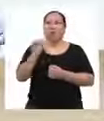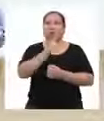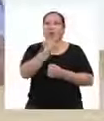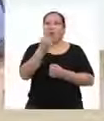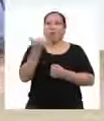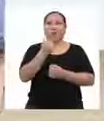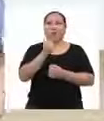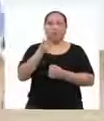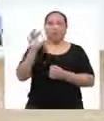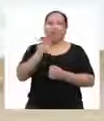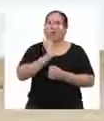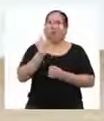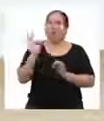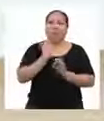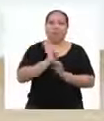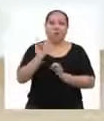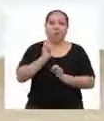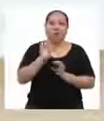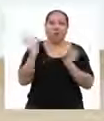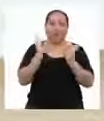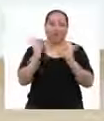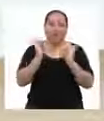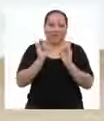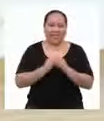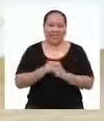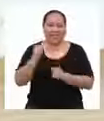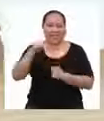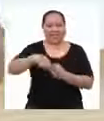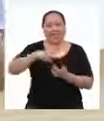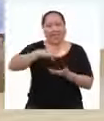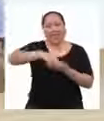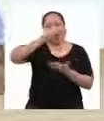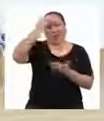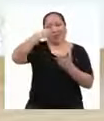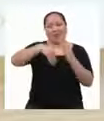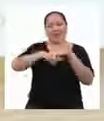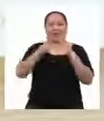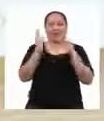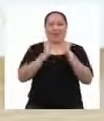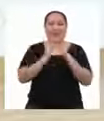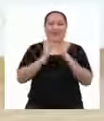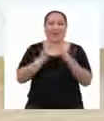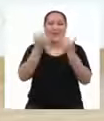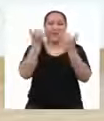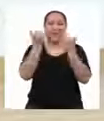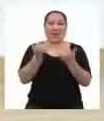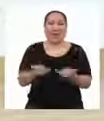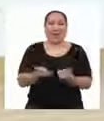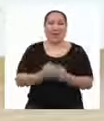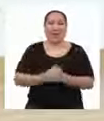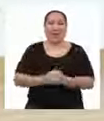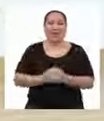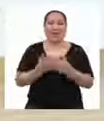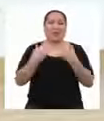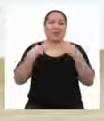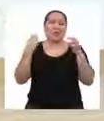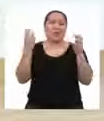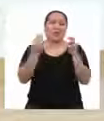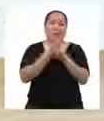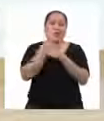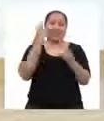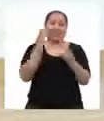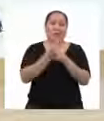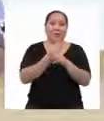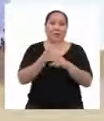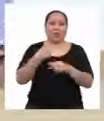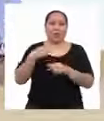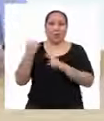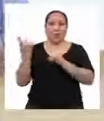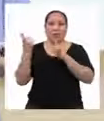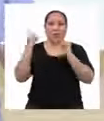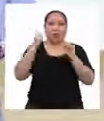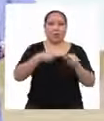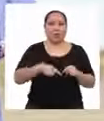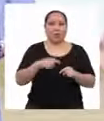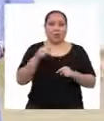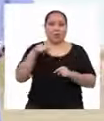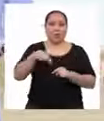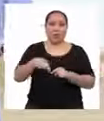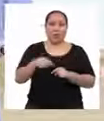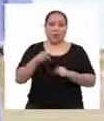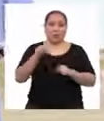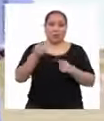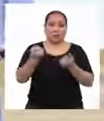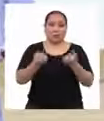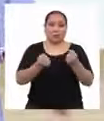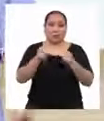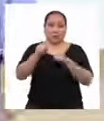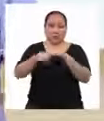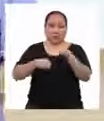inigualable Aprendo en Casa. Hoy tenemos matemática y he venido en un vehículo que